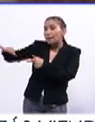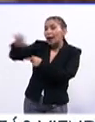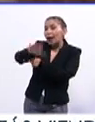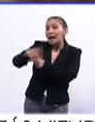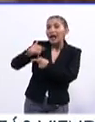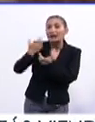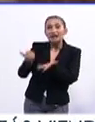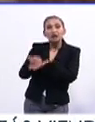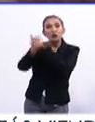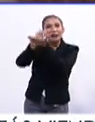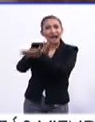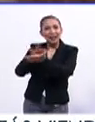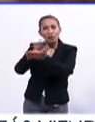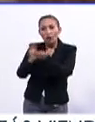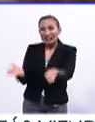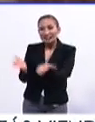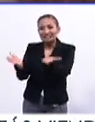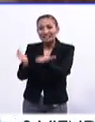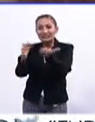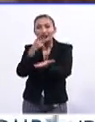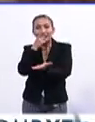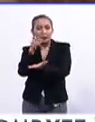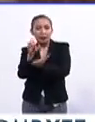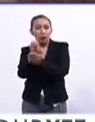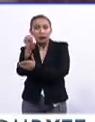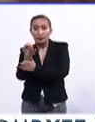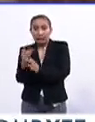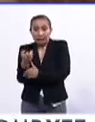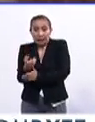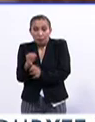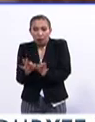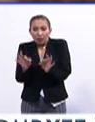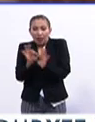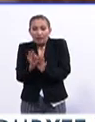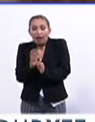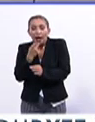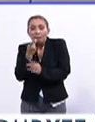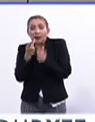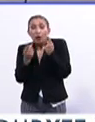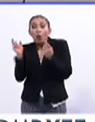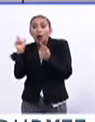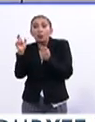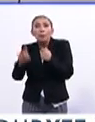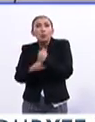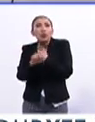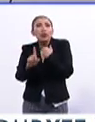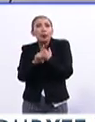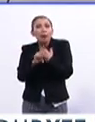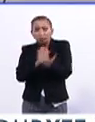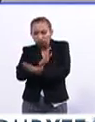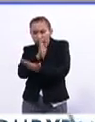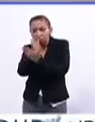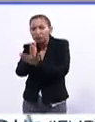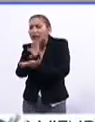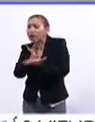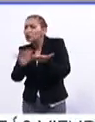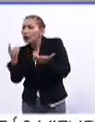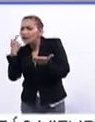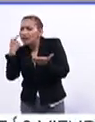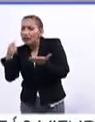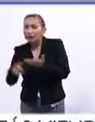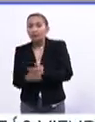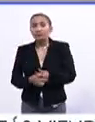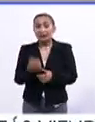mediadores de lectura en donde se habla bueno de la importancia de la palabra en tiempos de crisis o de emergencia